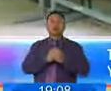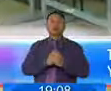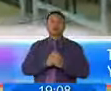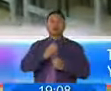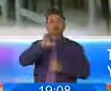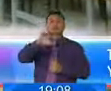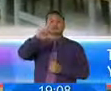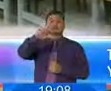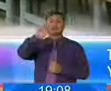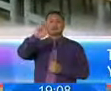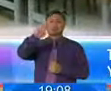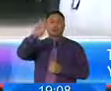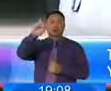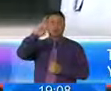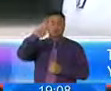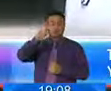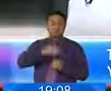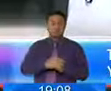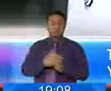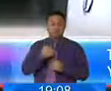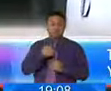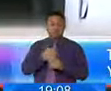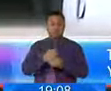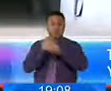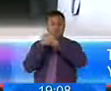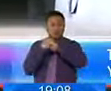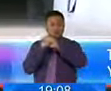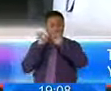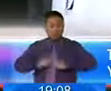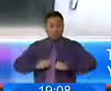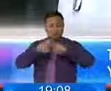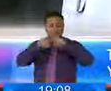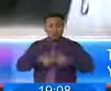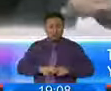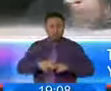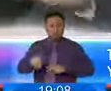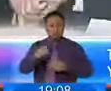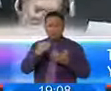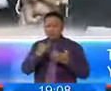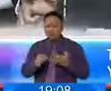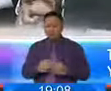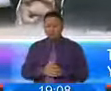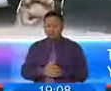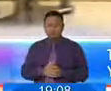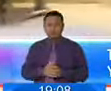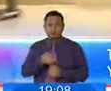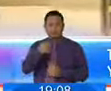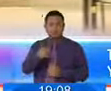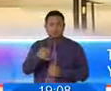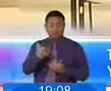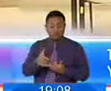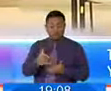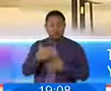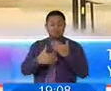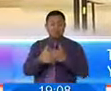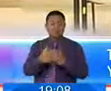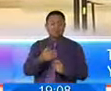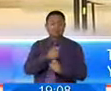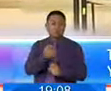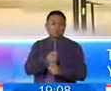argumentó que en su rol de legislador, él tenía el deber y obligación de fiscalizar y legislar, y que justamente por eso lo habrían